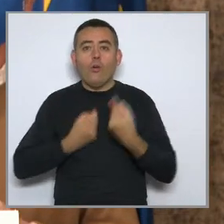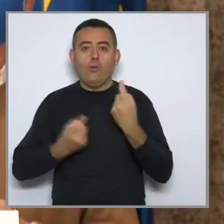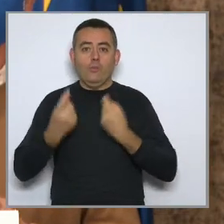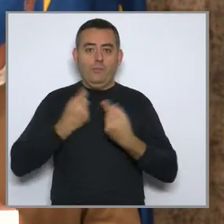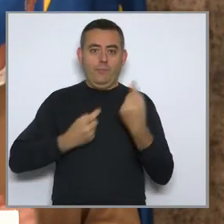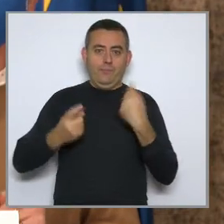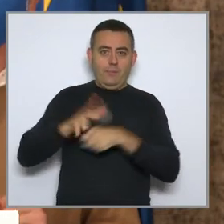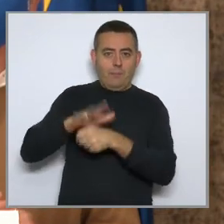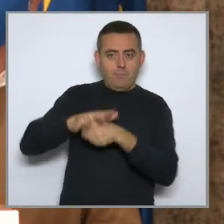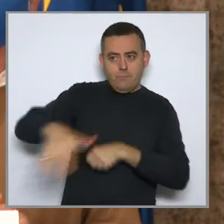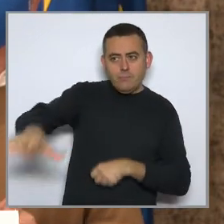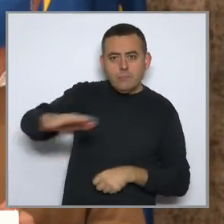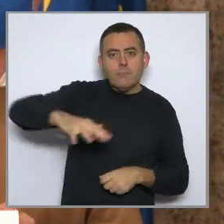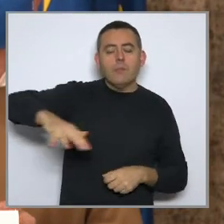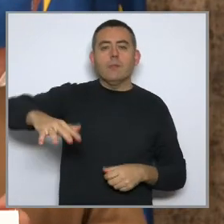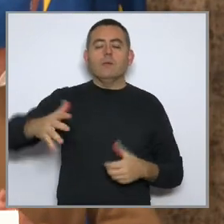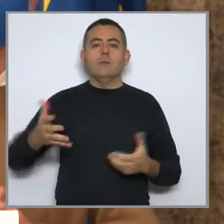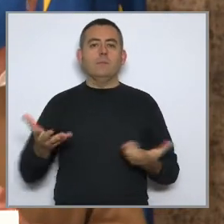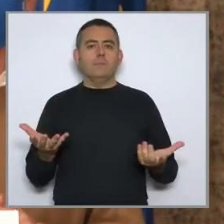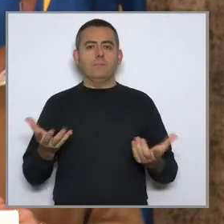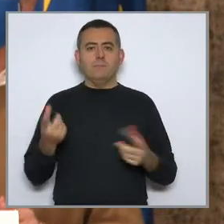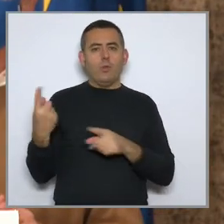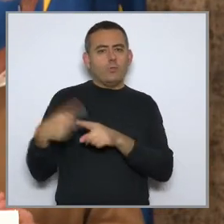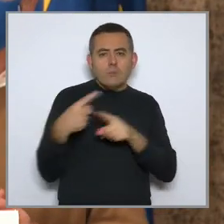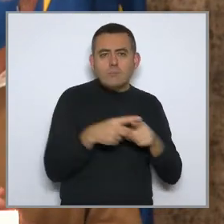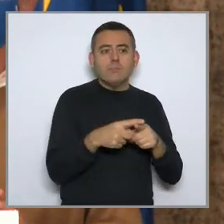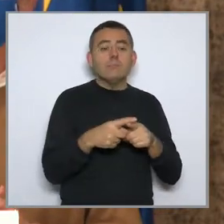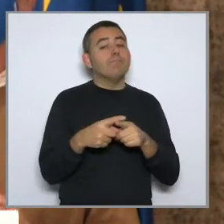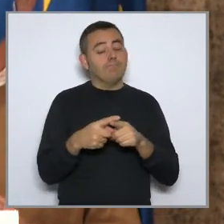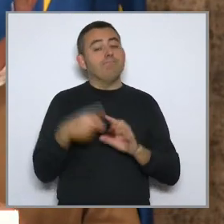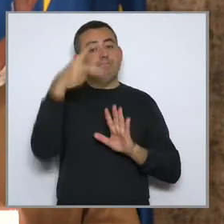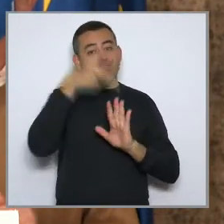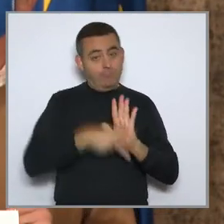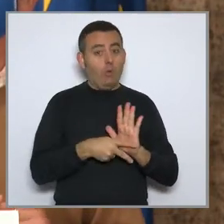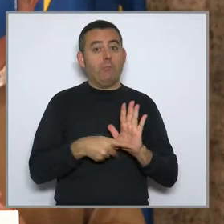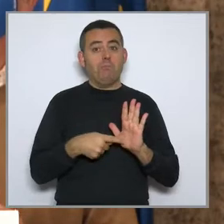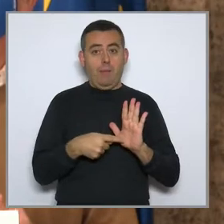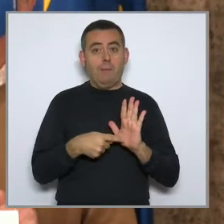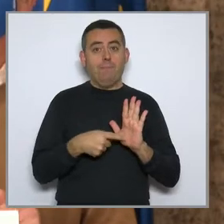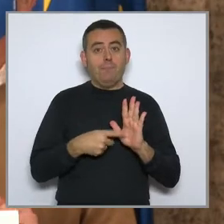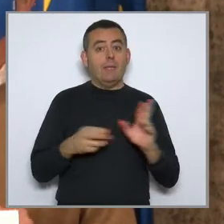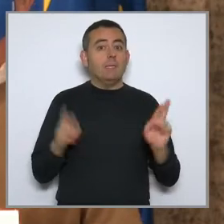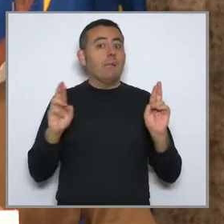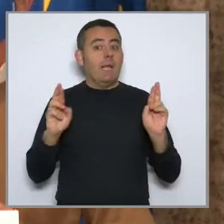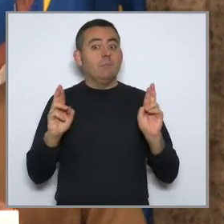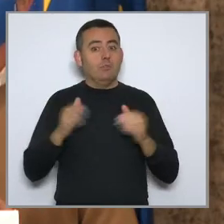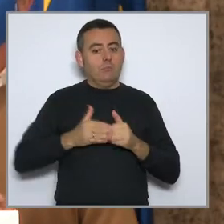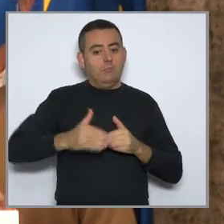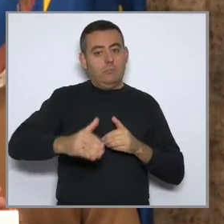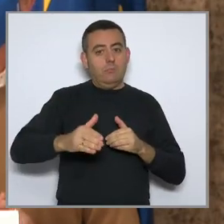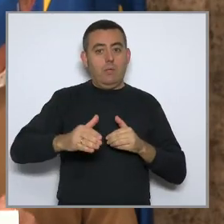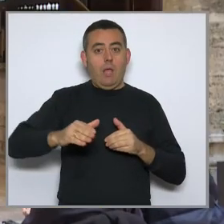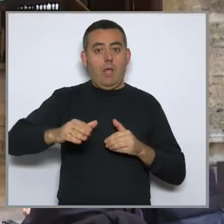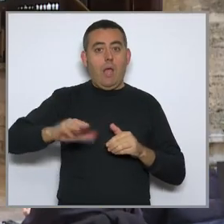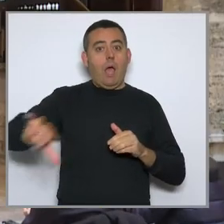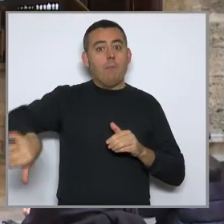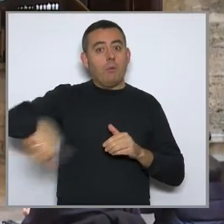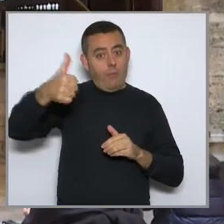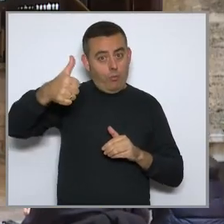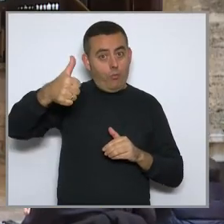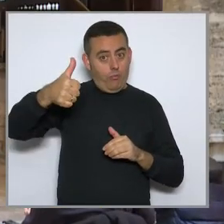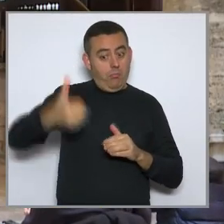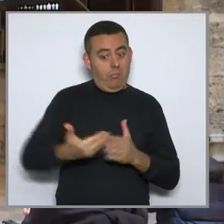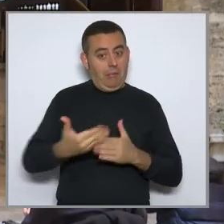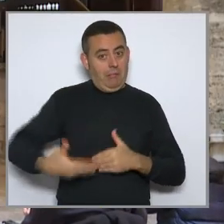que van a ser delimitadas en esta norma que esperamos poder aprobar en los próximos días.